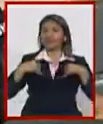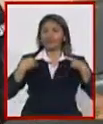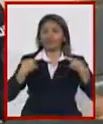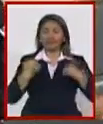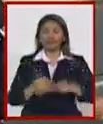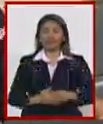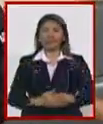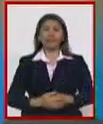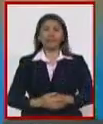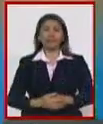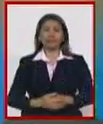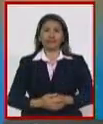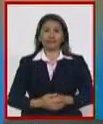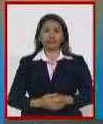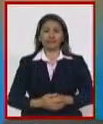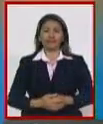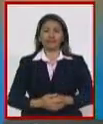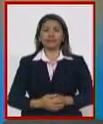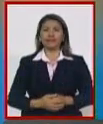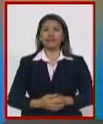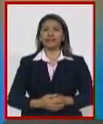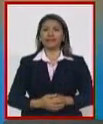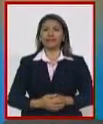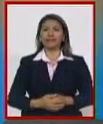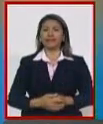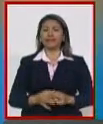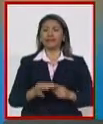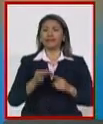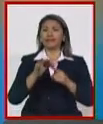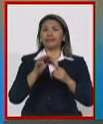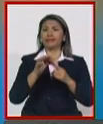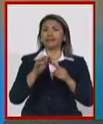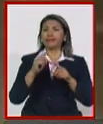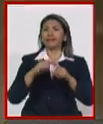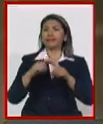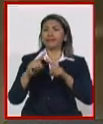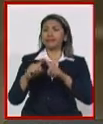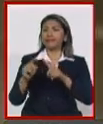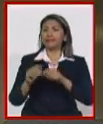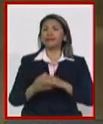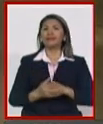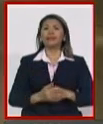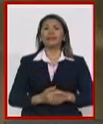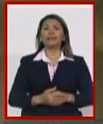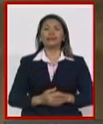joven, estaba terminando una especialidad en lavado de activos, no era una persona